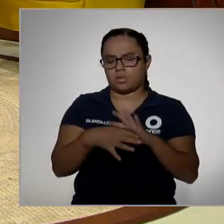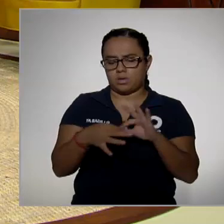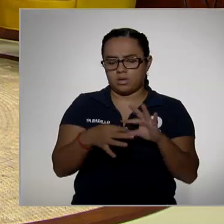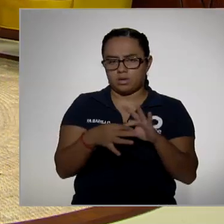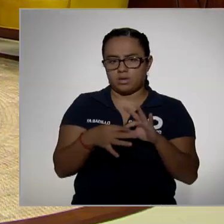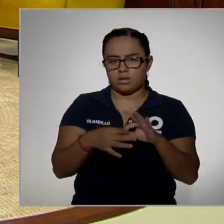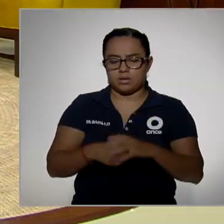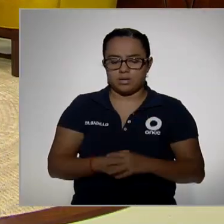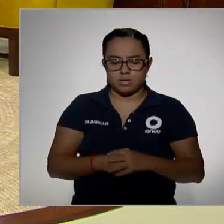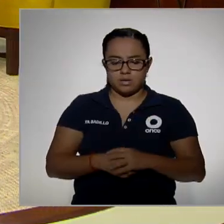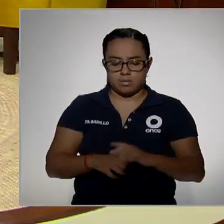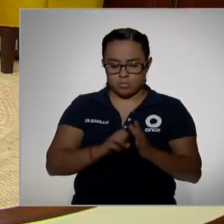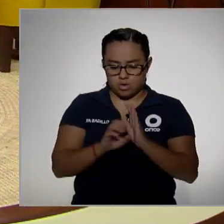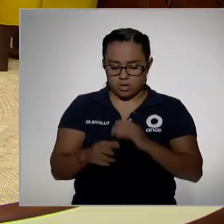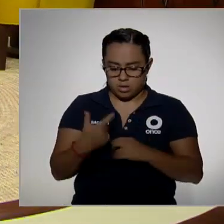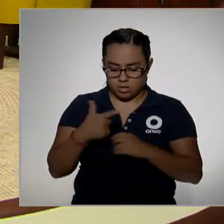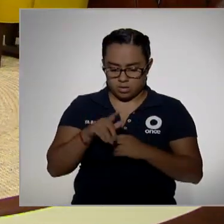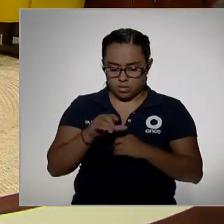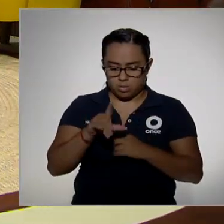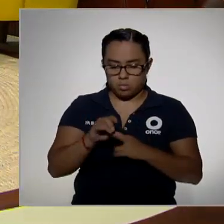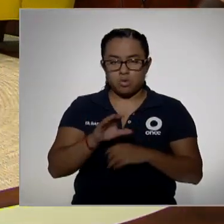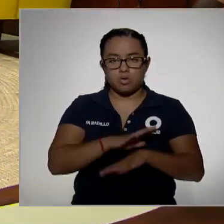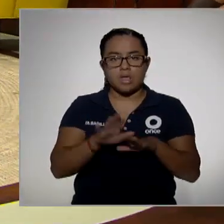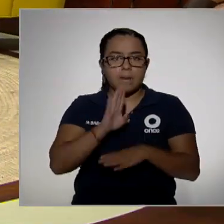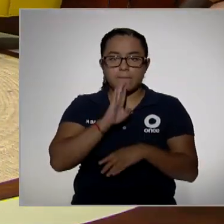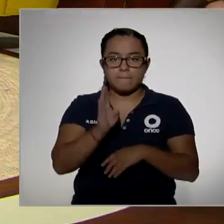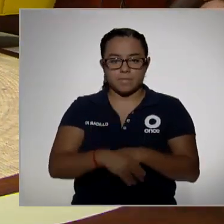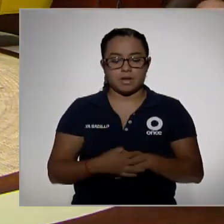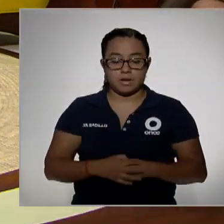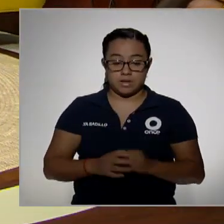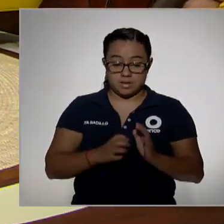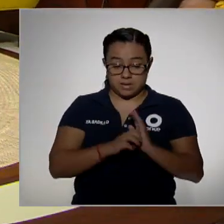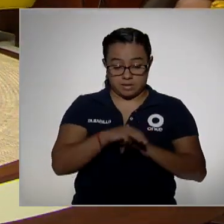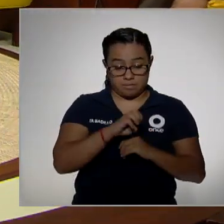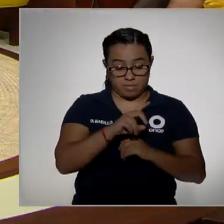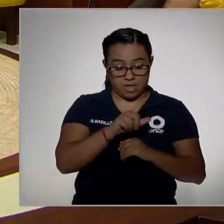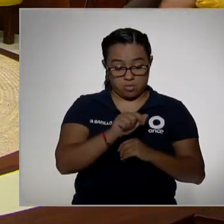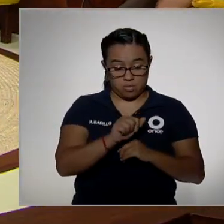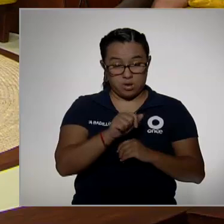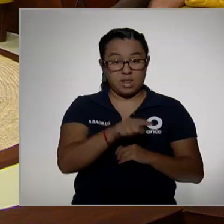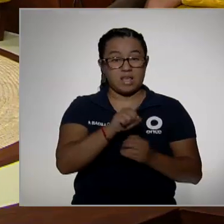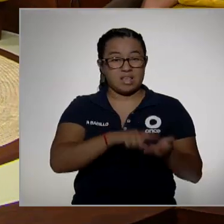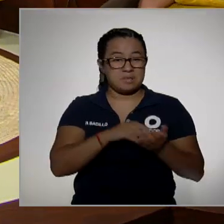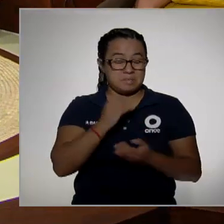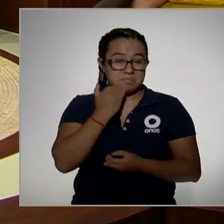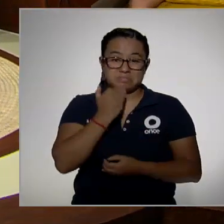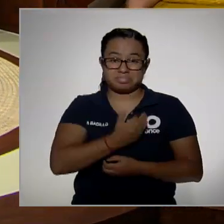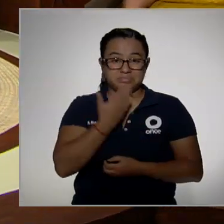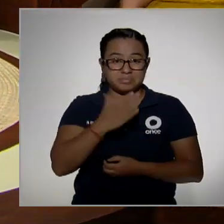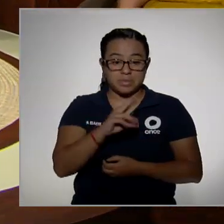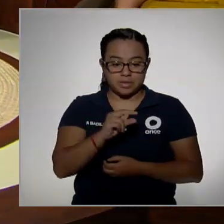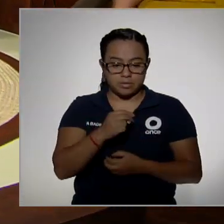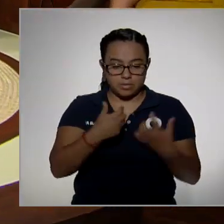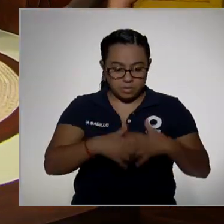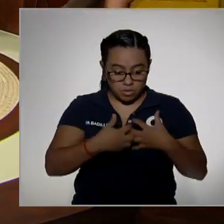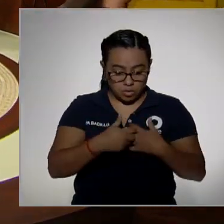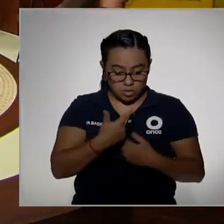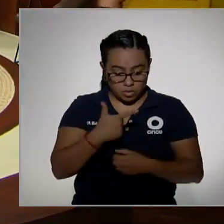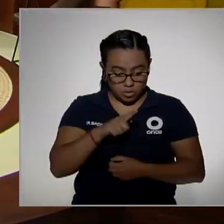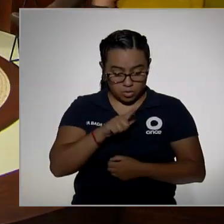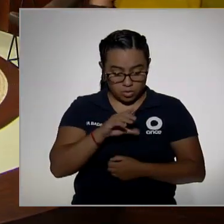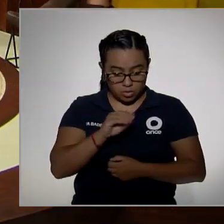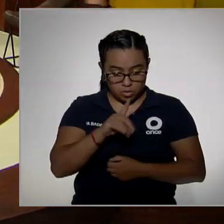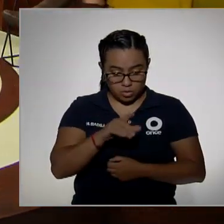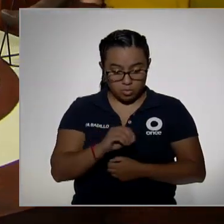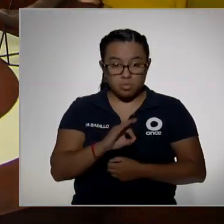cuando están mal los glóbulos claro bueno aparte de que la médula ósea puede estar defectuosa en la producción de glóbulos rojos los glóbulos rojos en sí